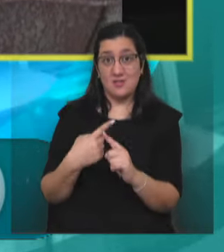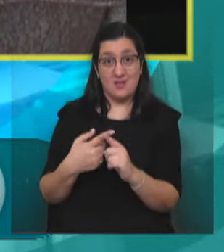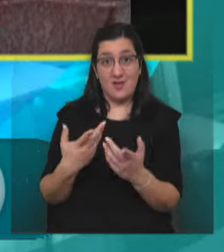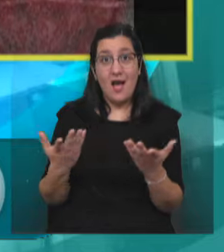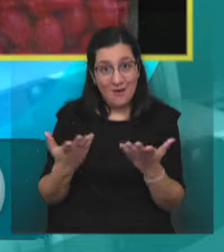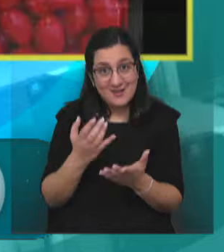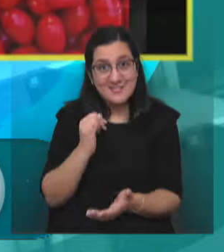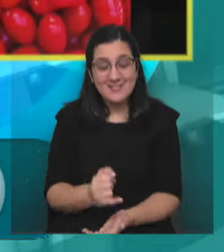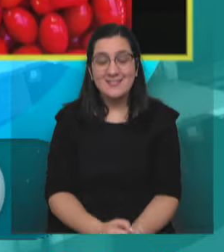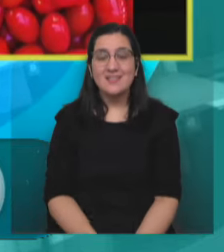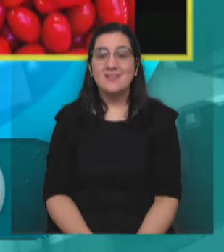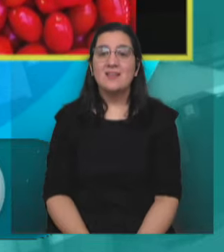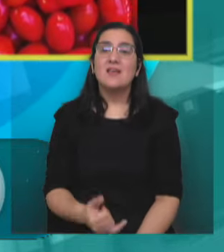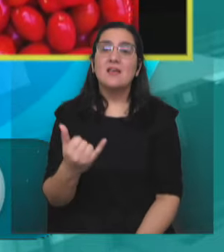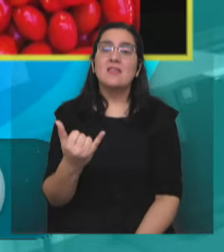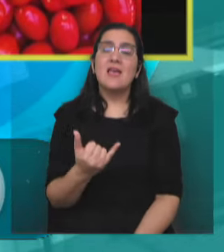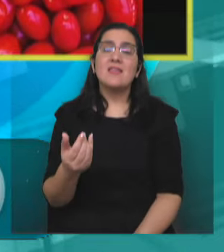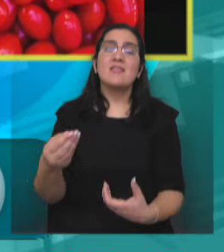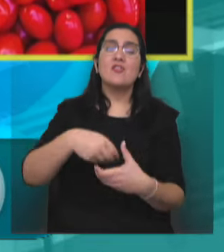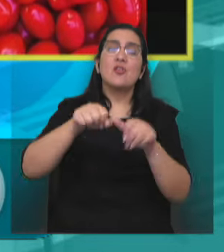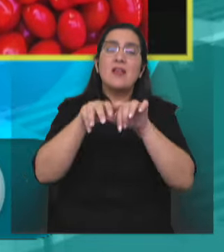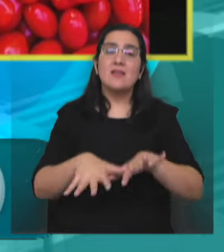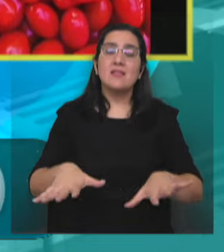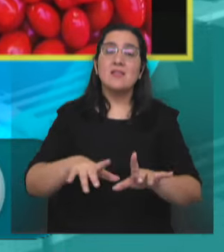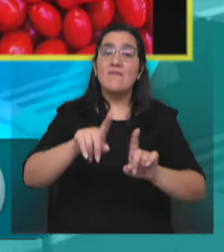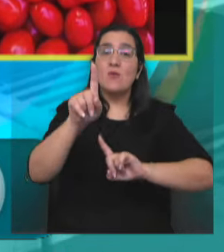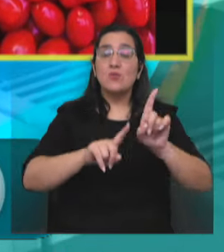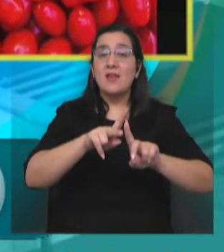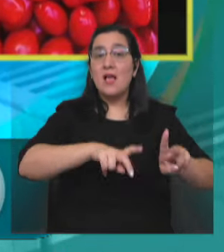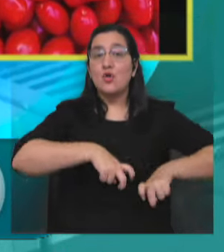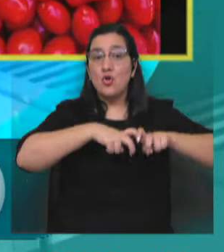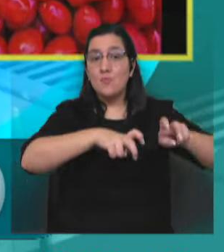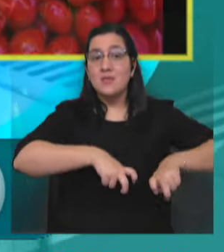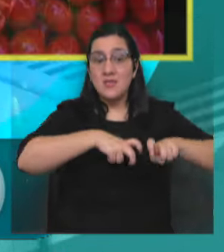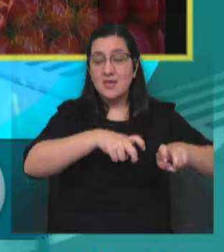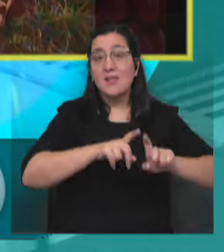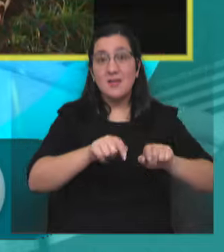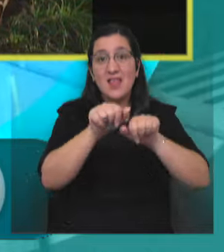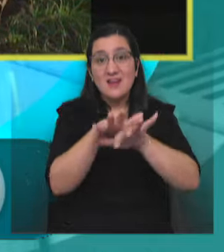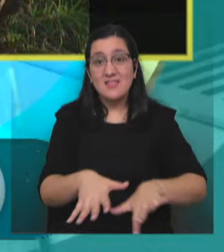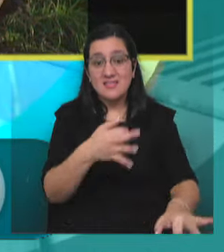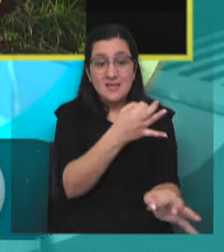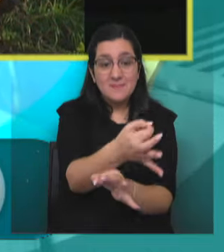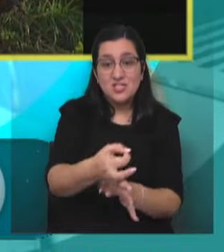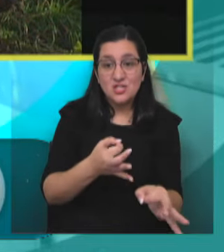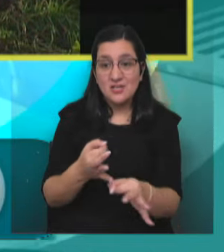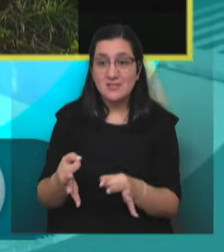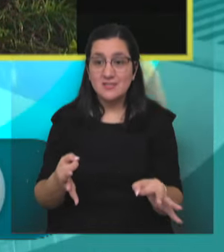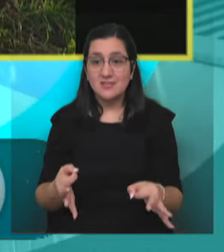Y tenemos, integrando las redes a la Facultad de Agronomía, en la red de semillas, por ejemplo,